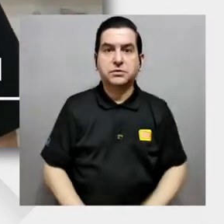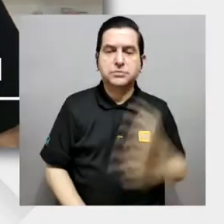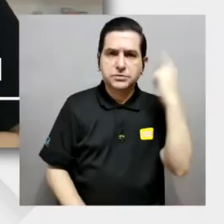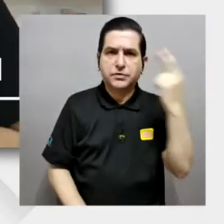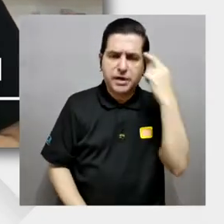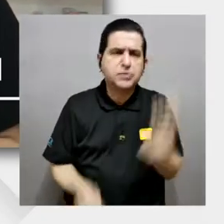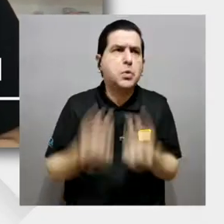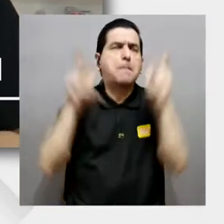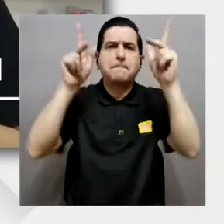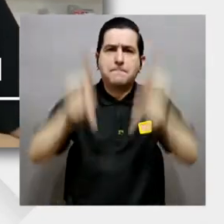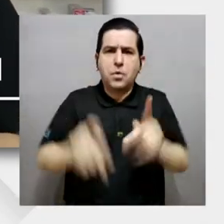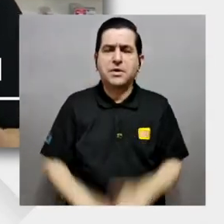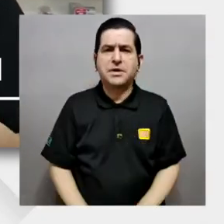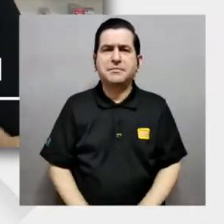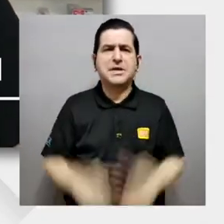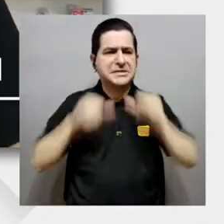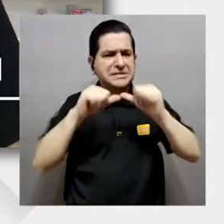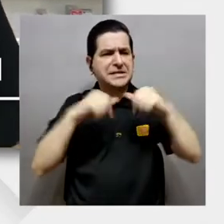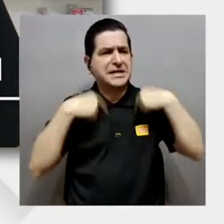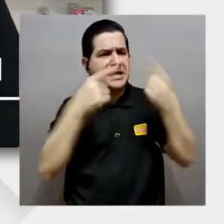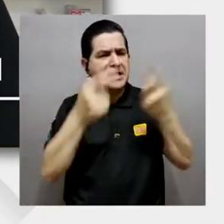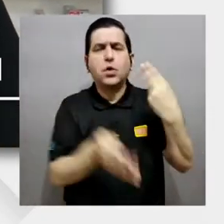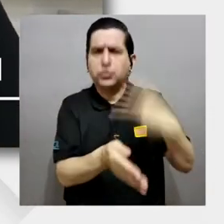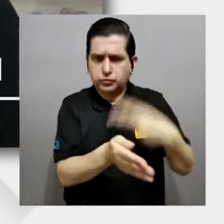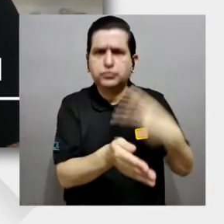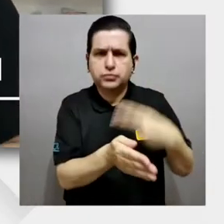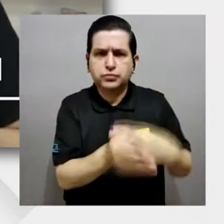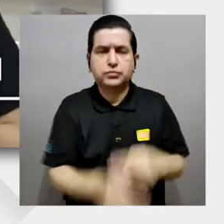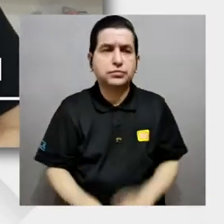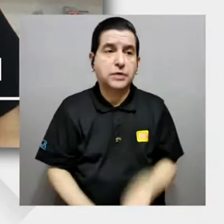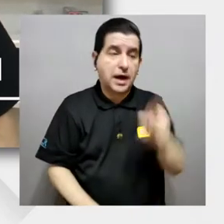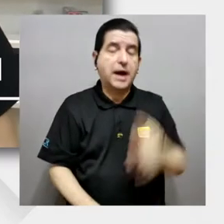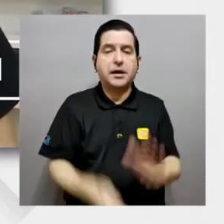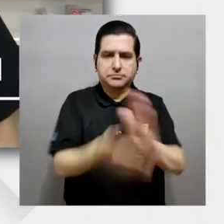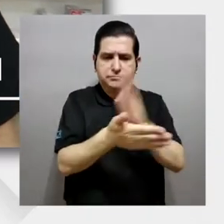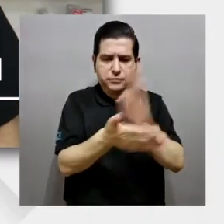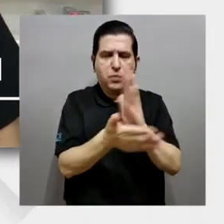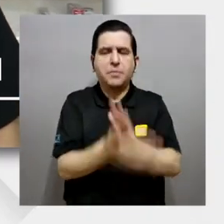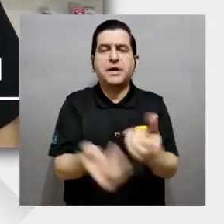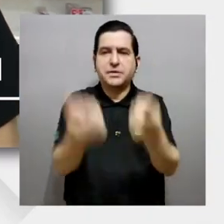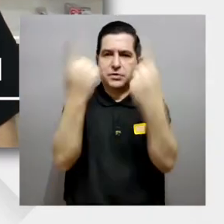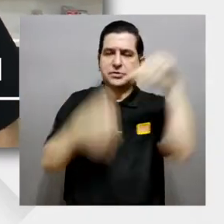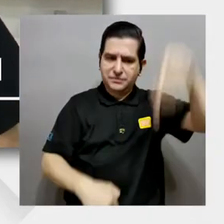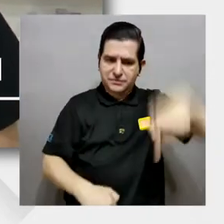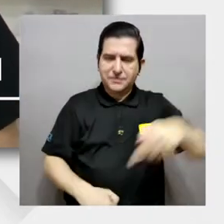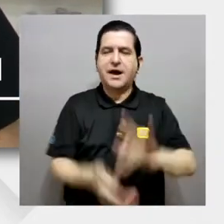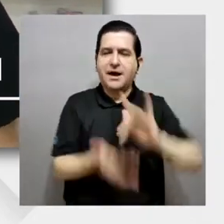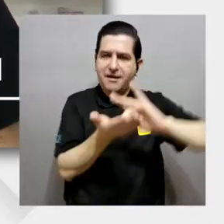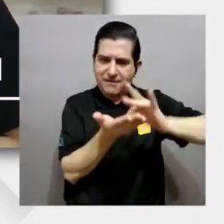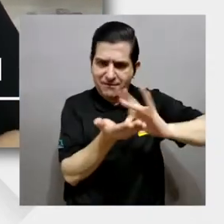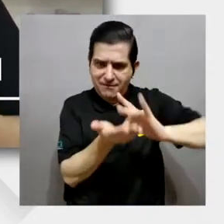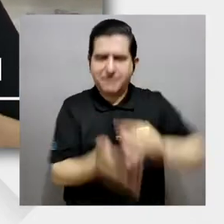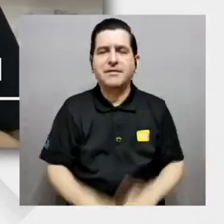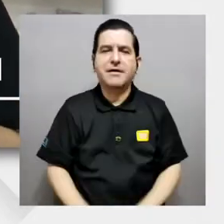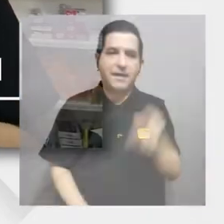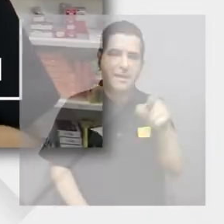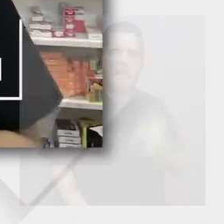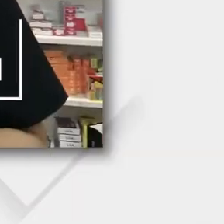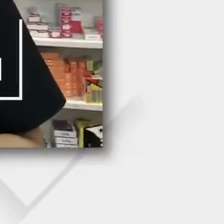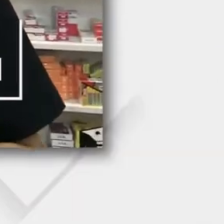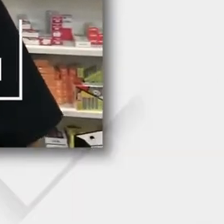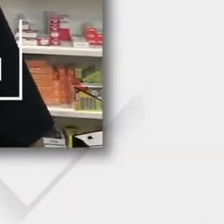and they have prescription and come here pharmacy.